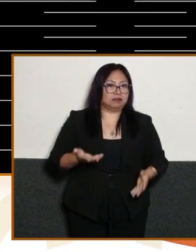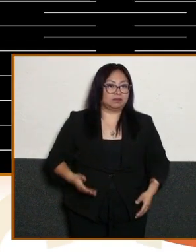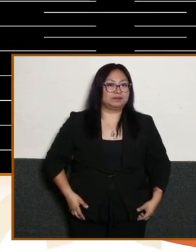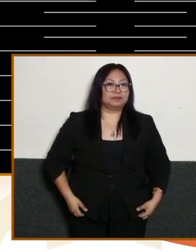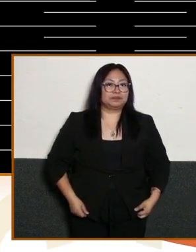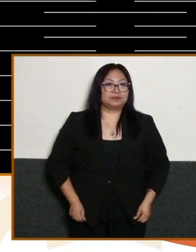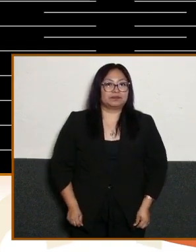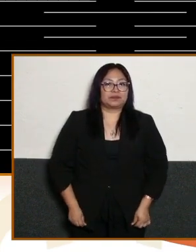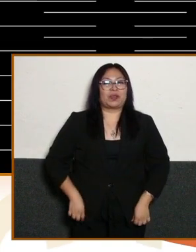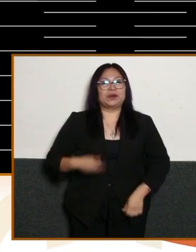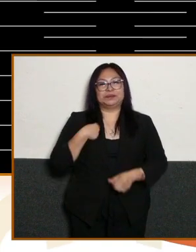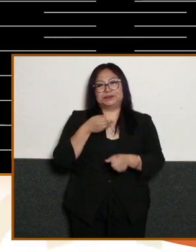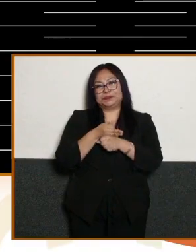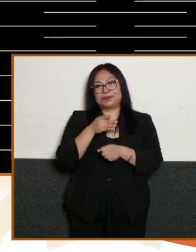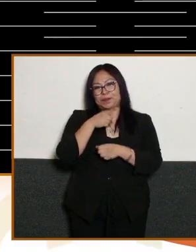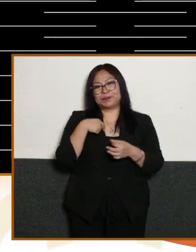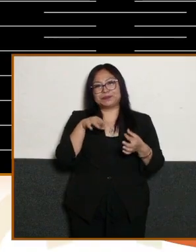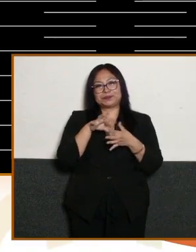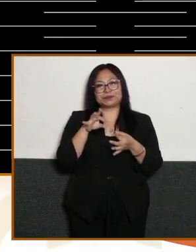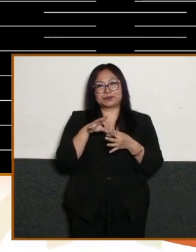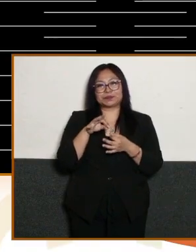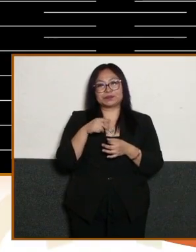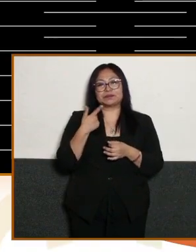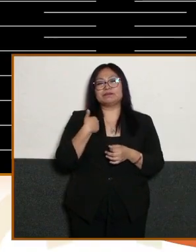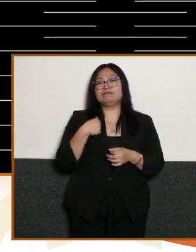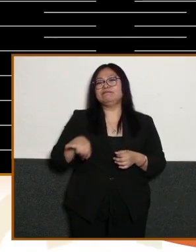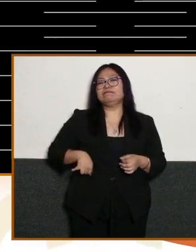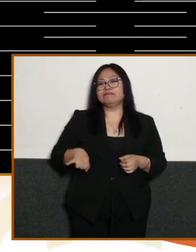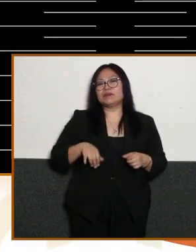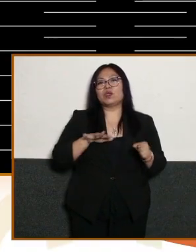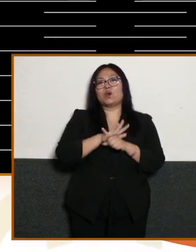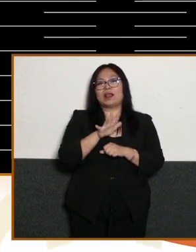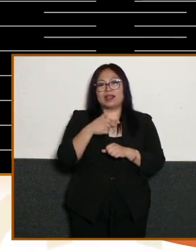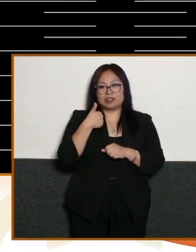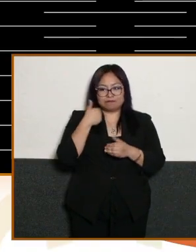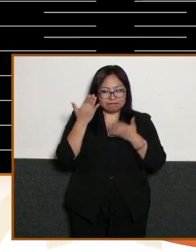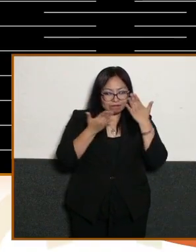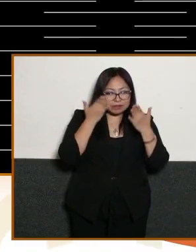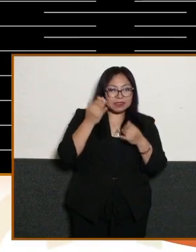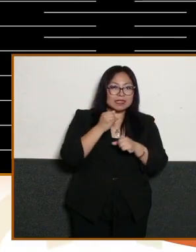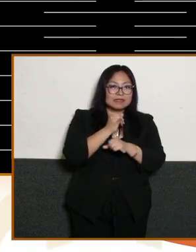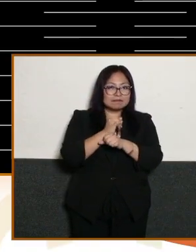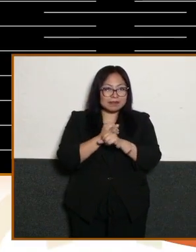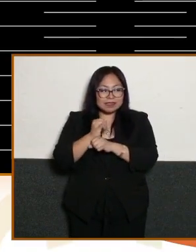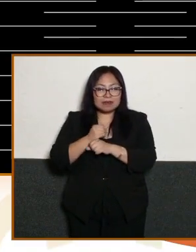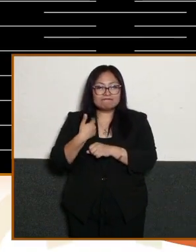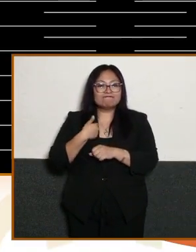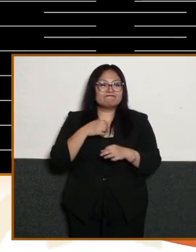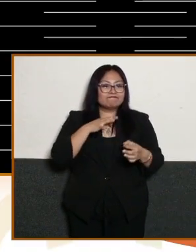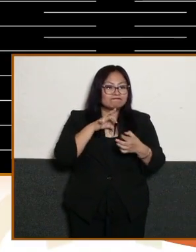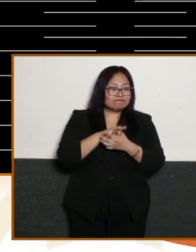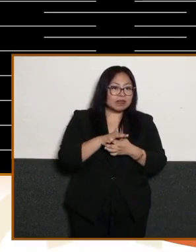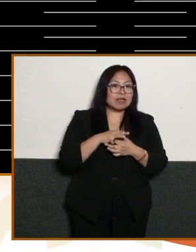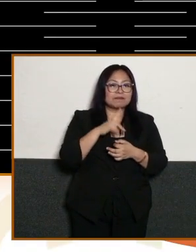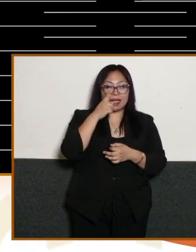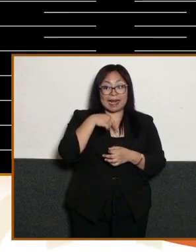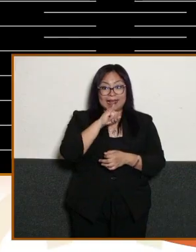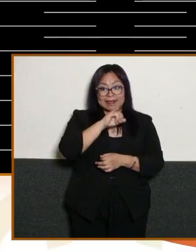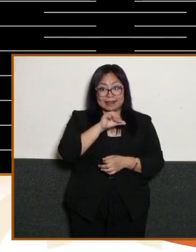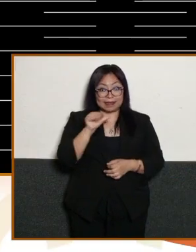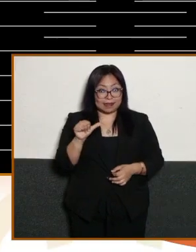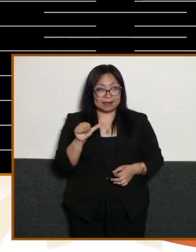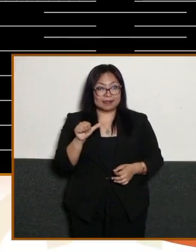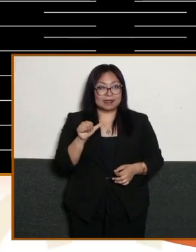Ahora, déjenos cuento un poco nuestro interés como académico, la parte de cómo podemos hacer que estas